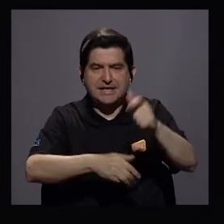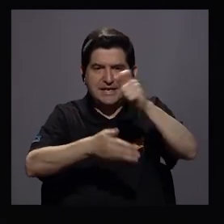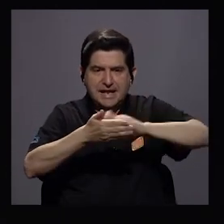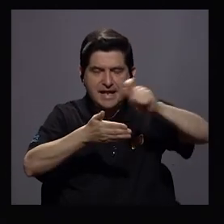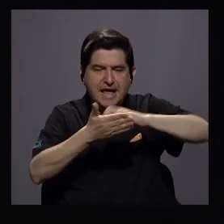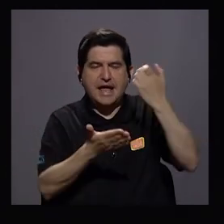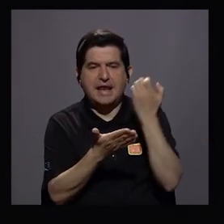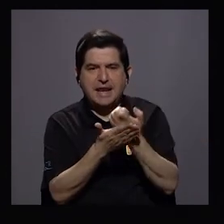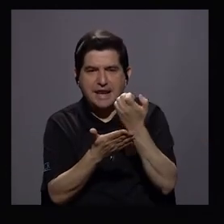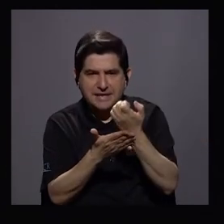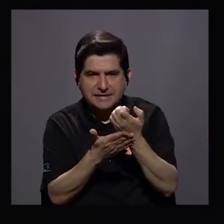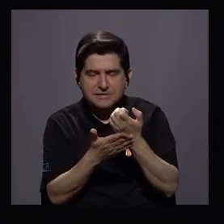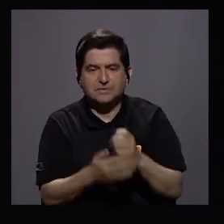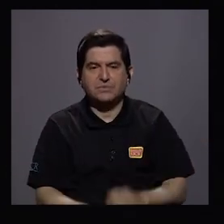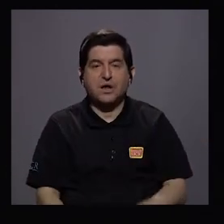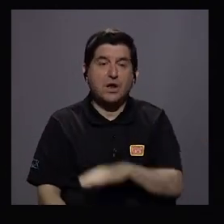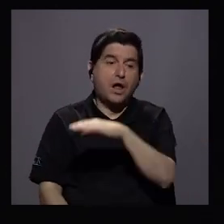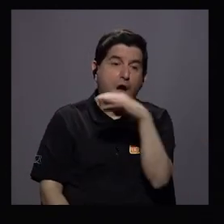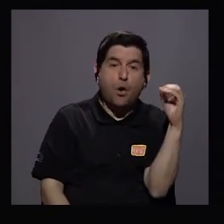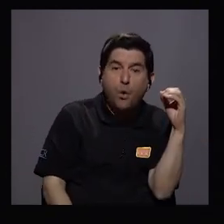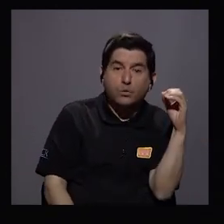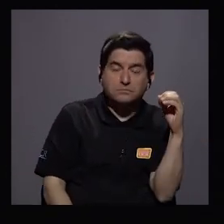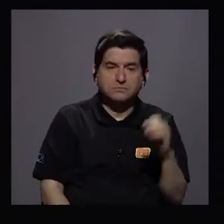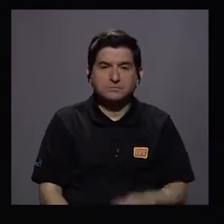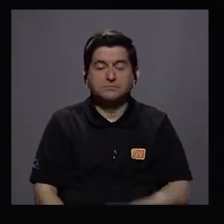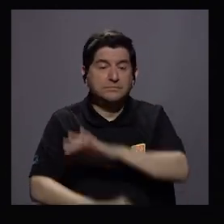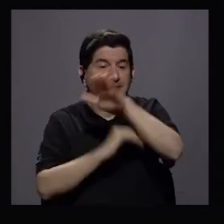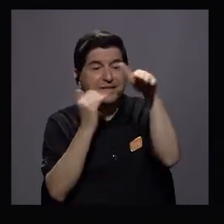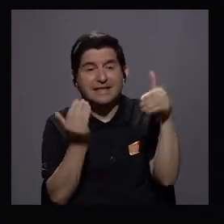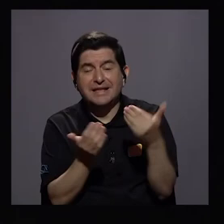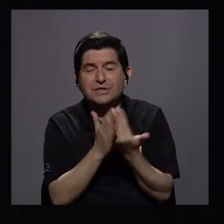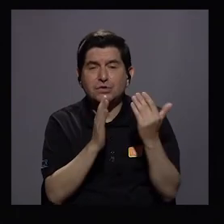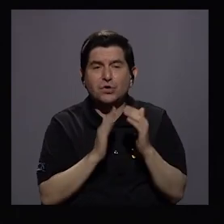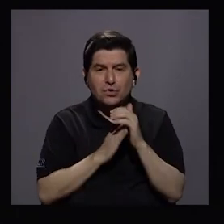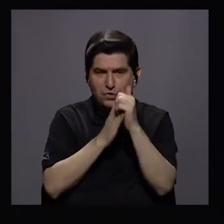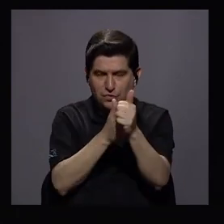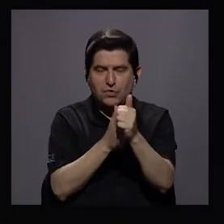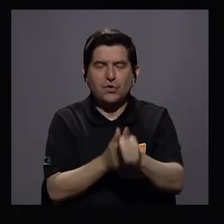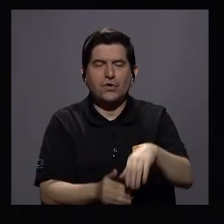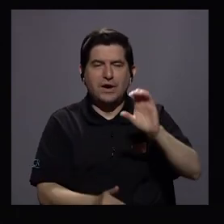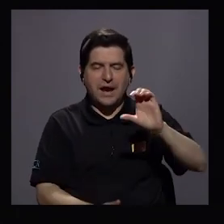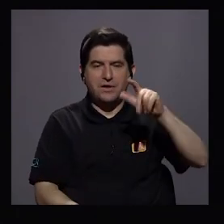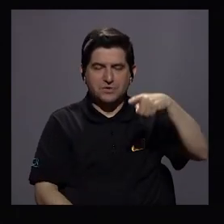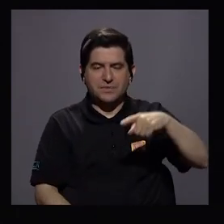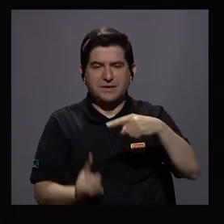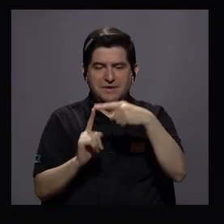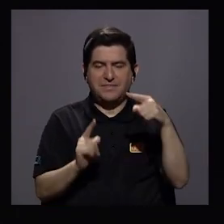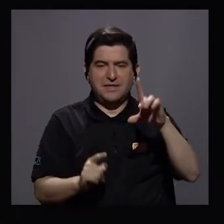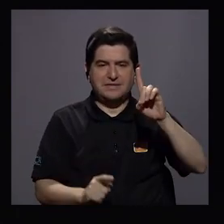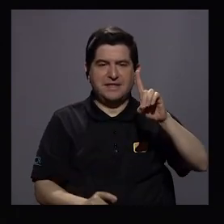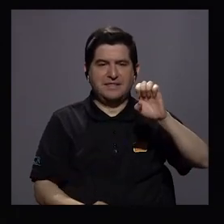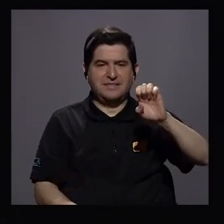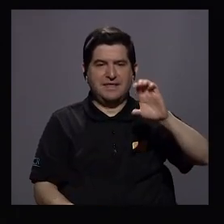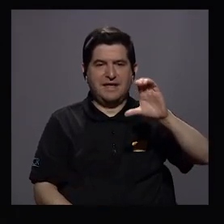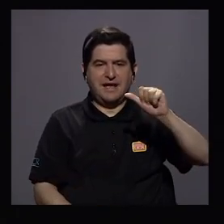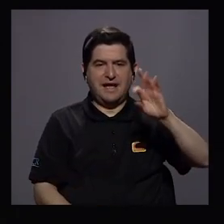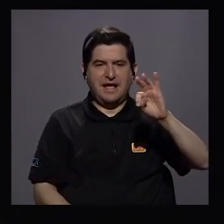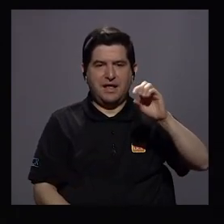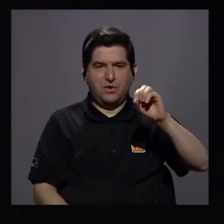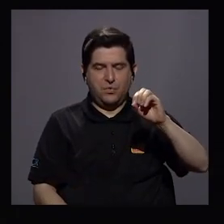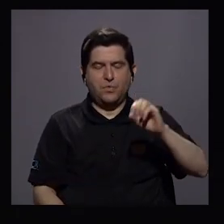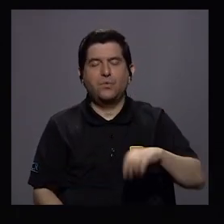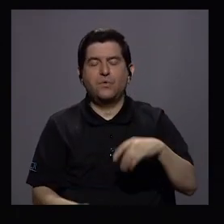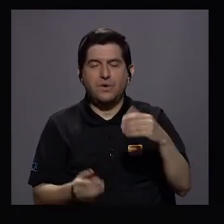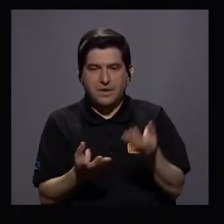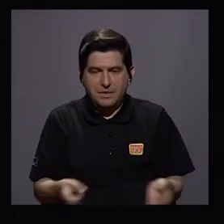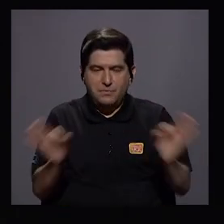de Economía, o más bien desde todo lo que viene liderando don Carlos desde la decanatura, que significa una labor fundamental